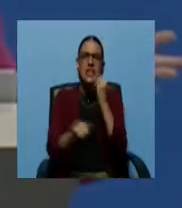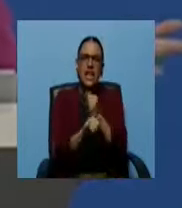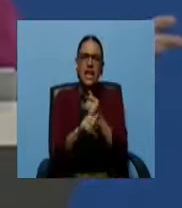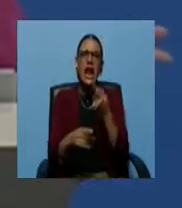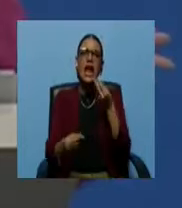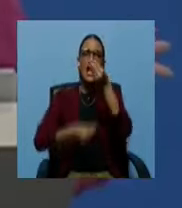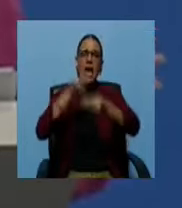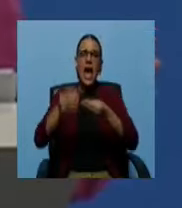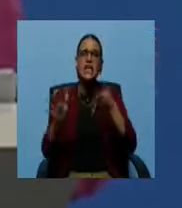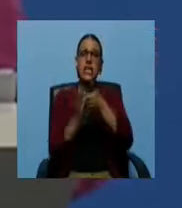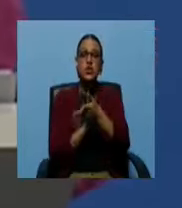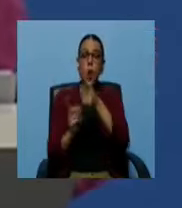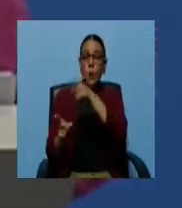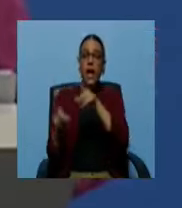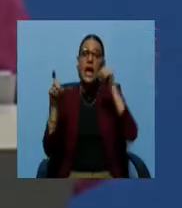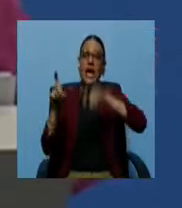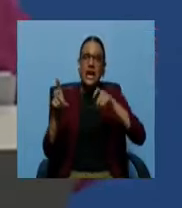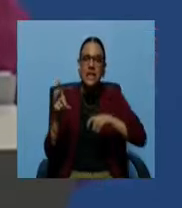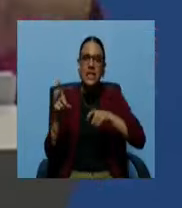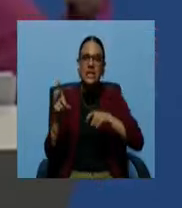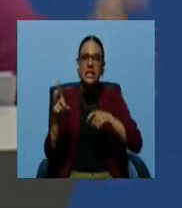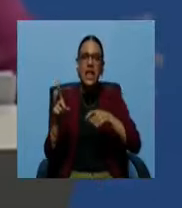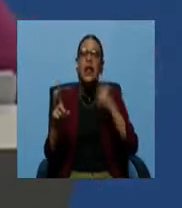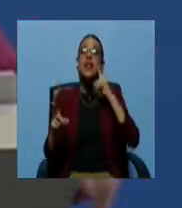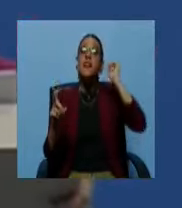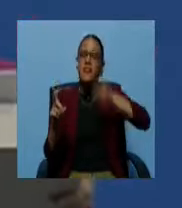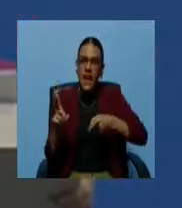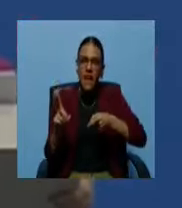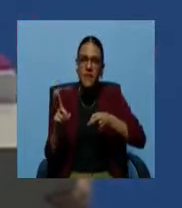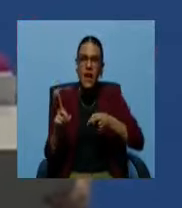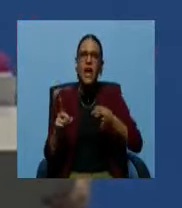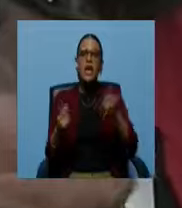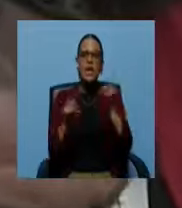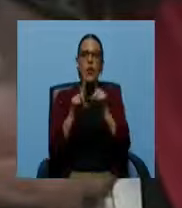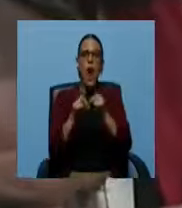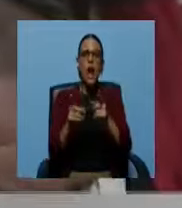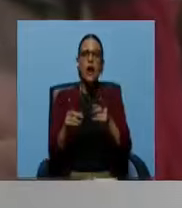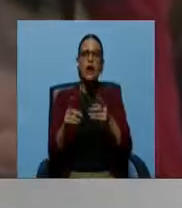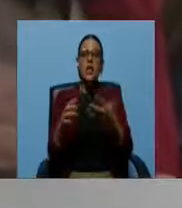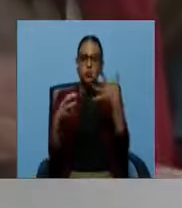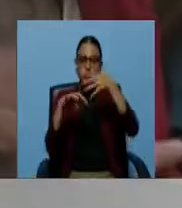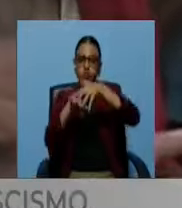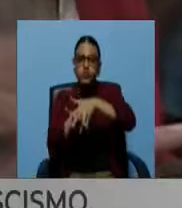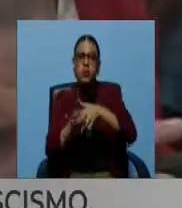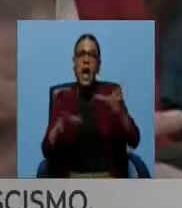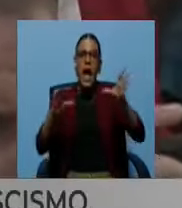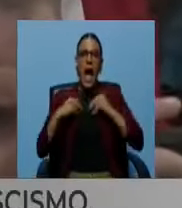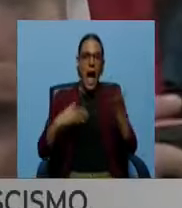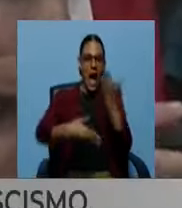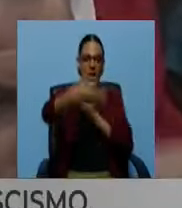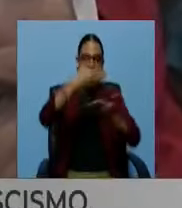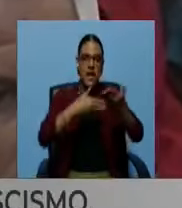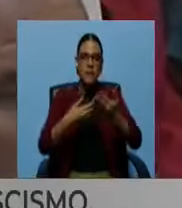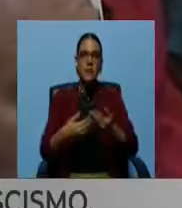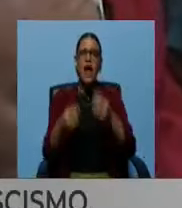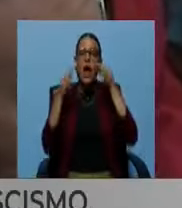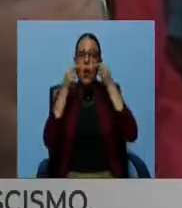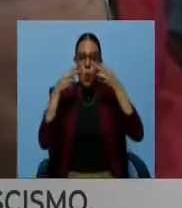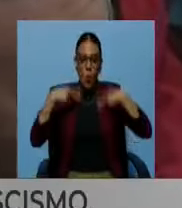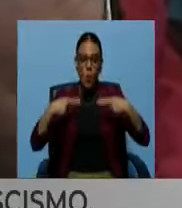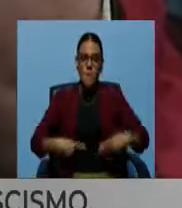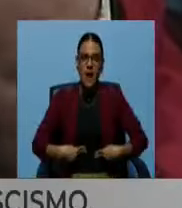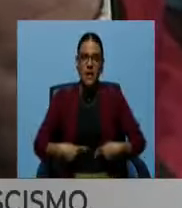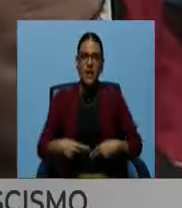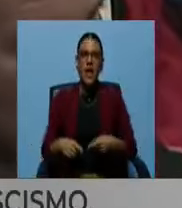mecanismo donde necesariamente debe coexistir la humanidad y, como ha dicho el presidente Xi Jinping,